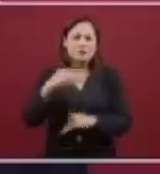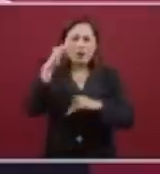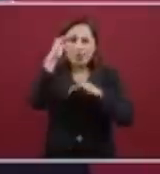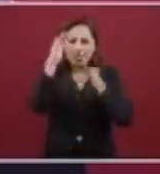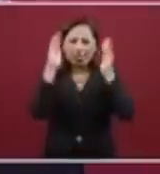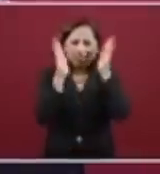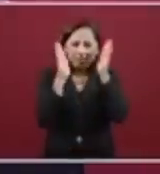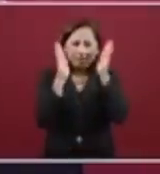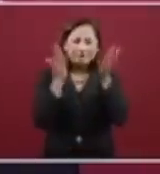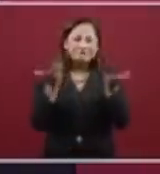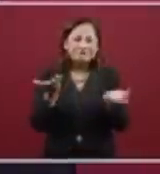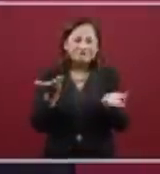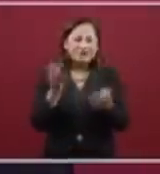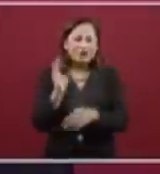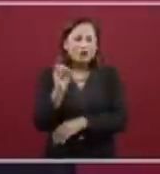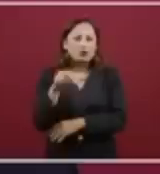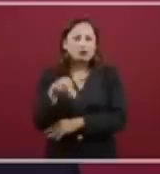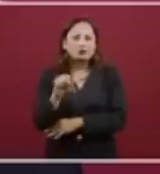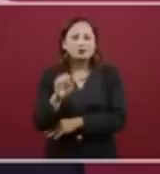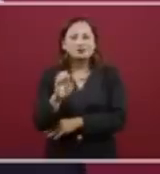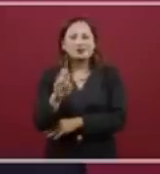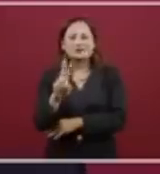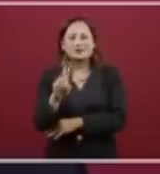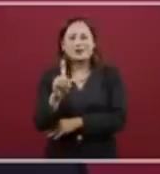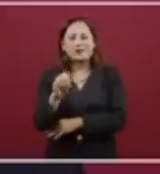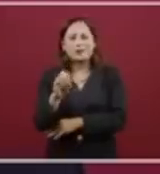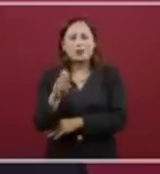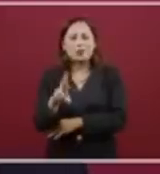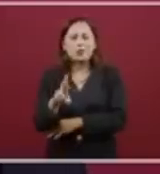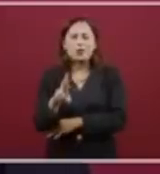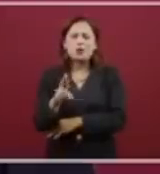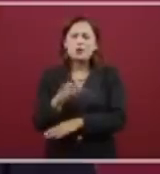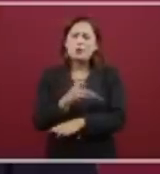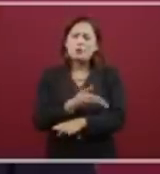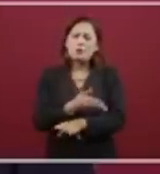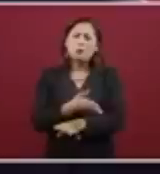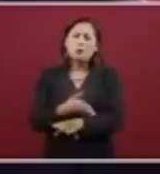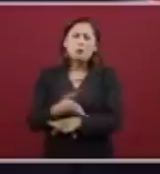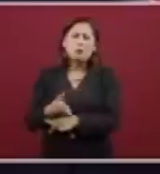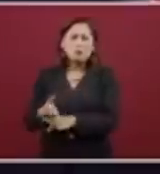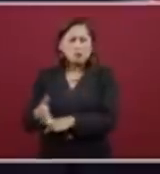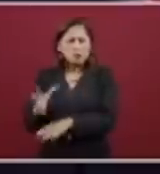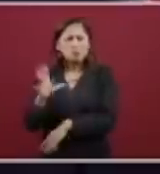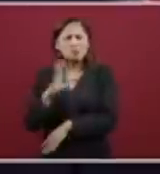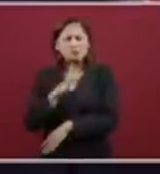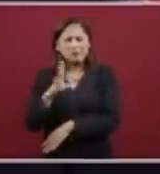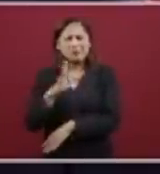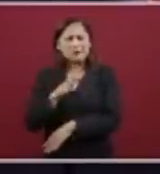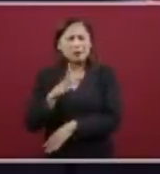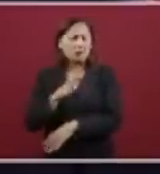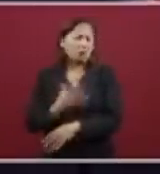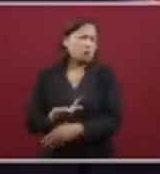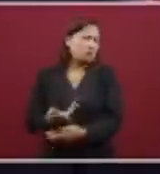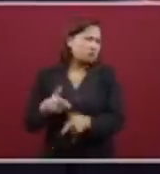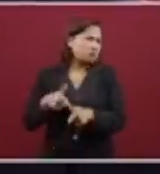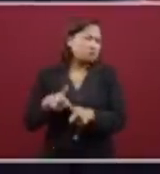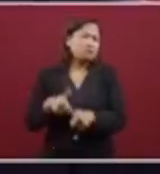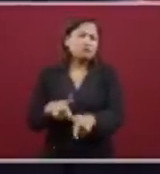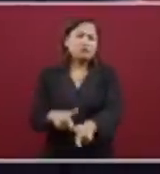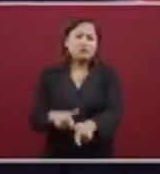y que siempre ha existido y que ellos quieren abanderar ese